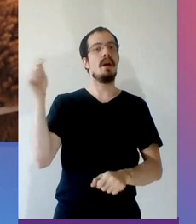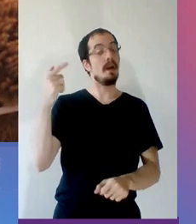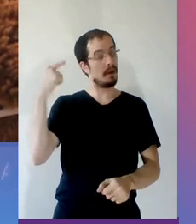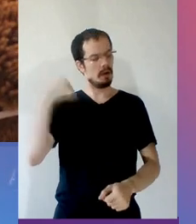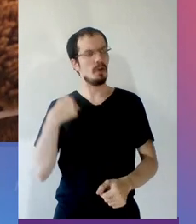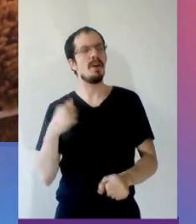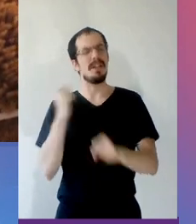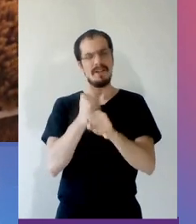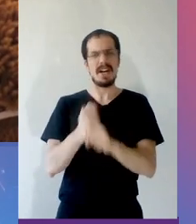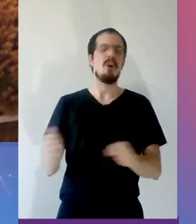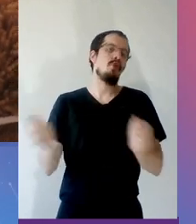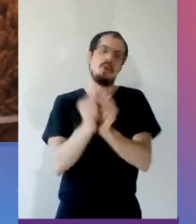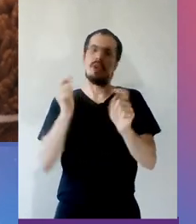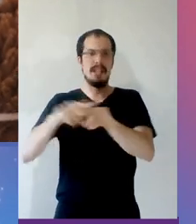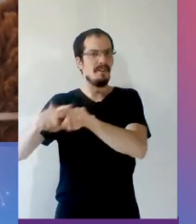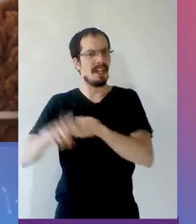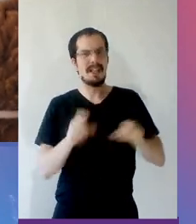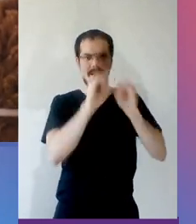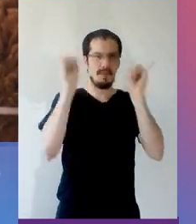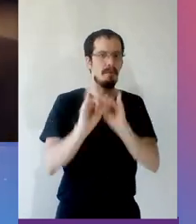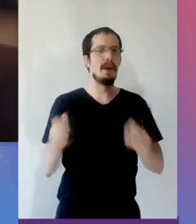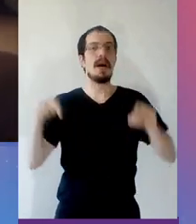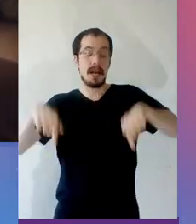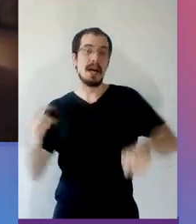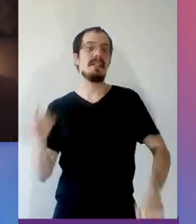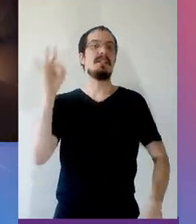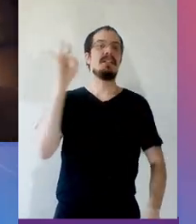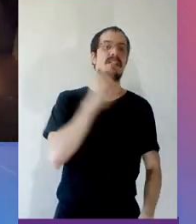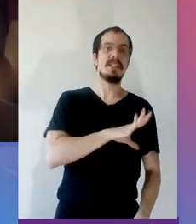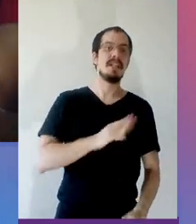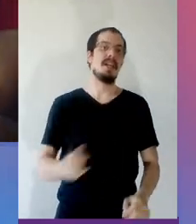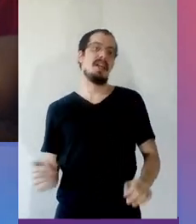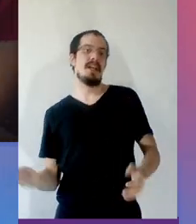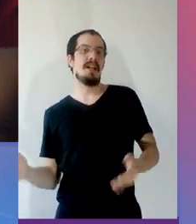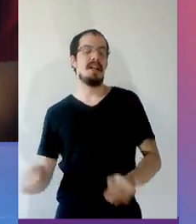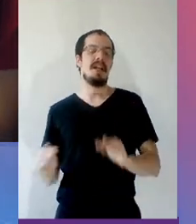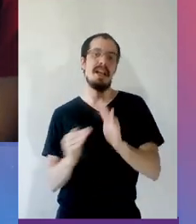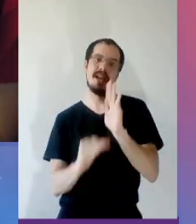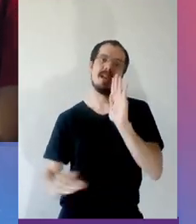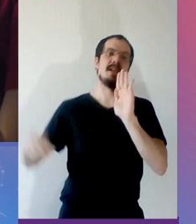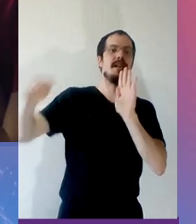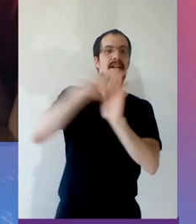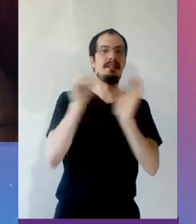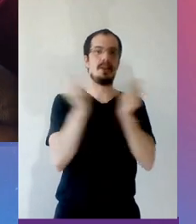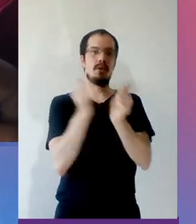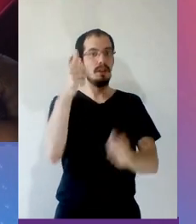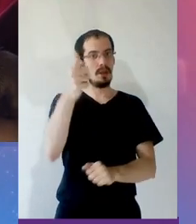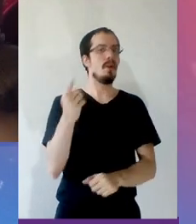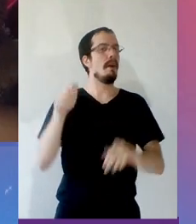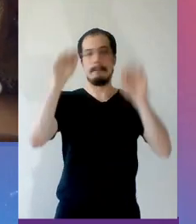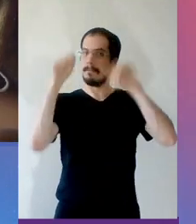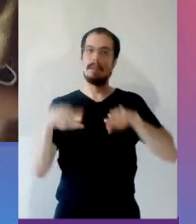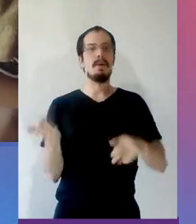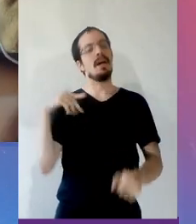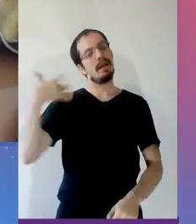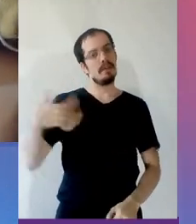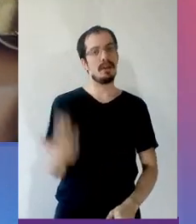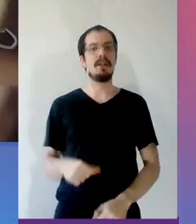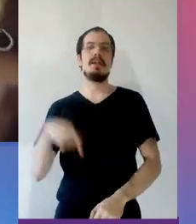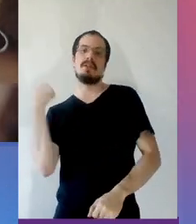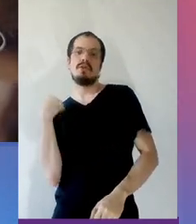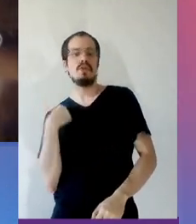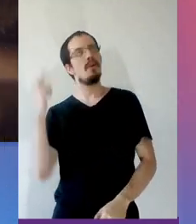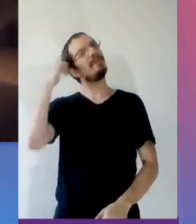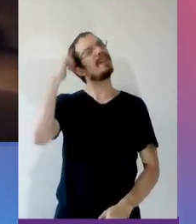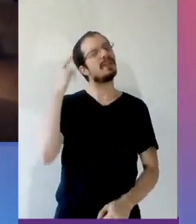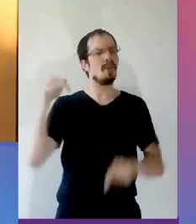que es una de las políticas que he tenido el privilegio de crear y de implementar. Entonces, cuando hablamos de un